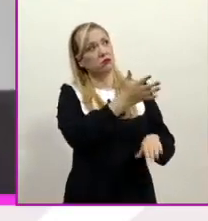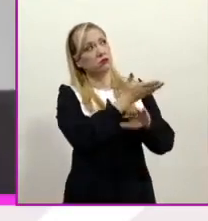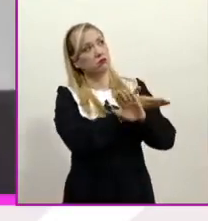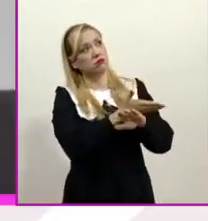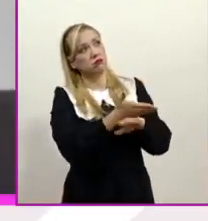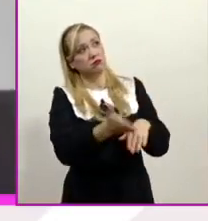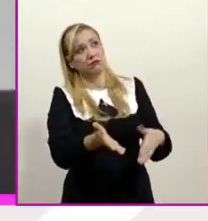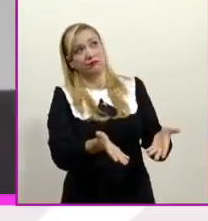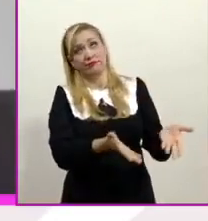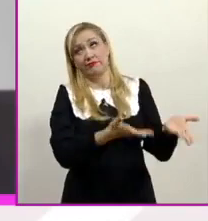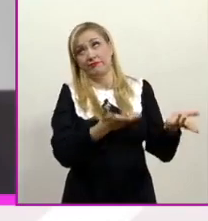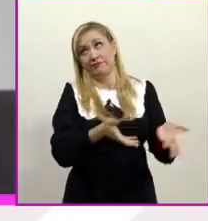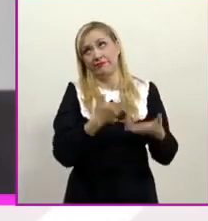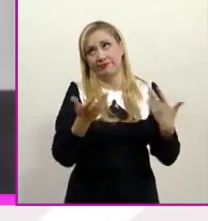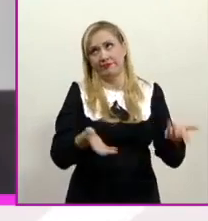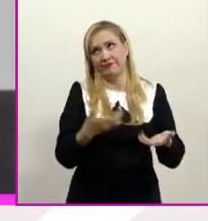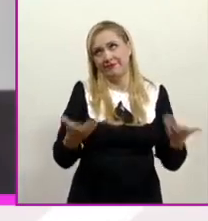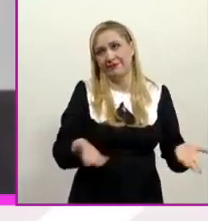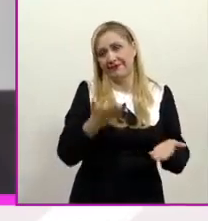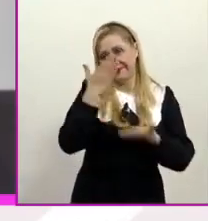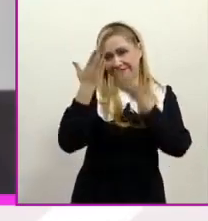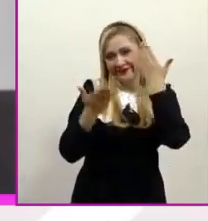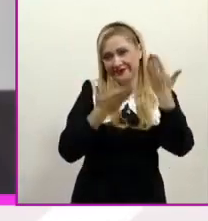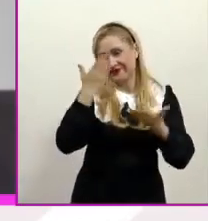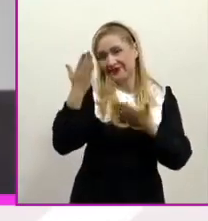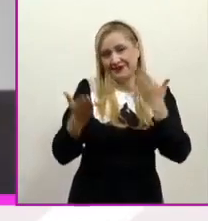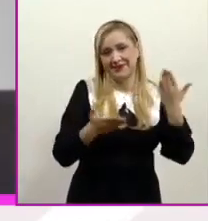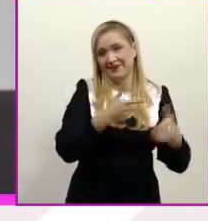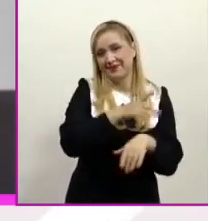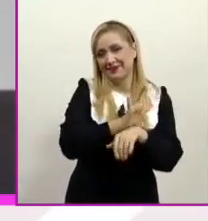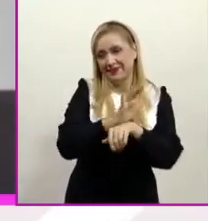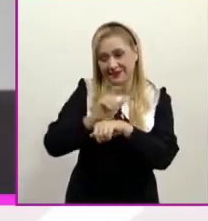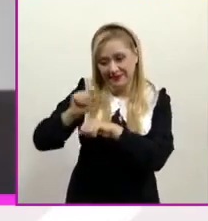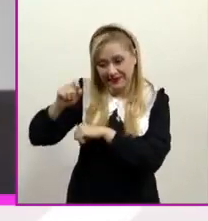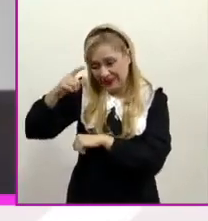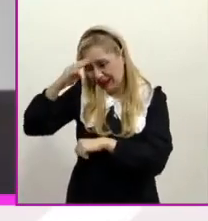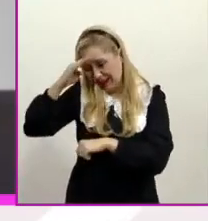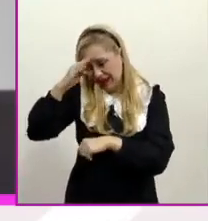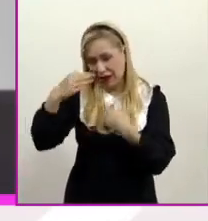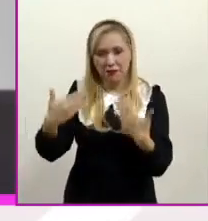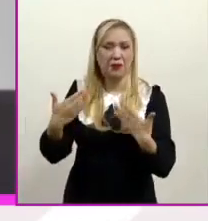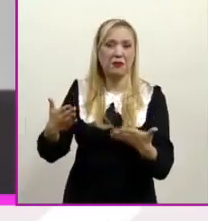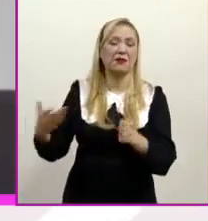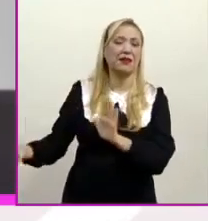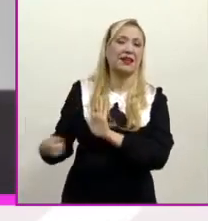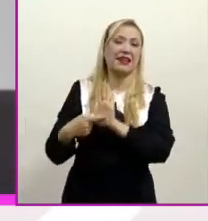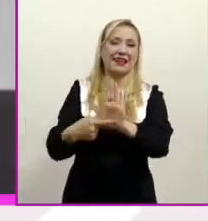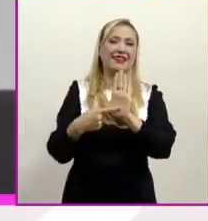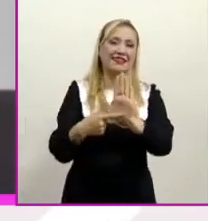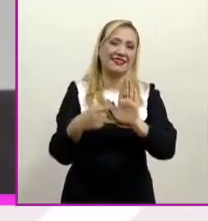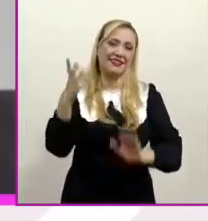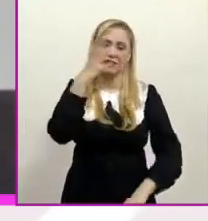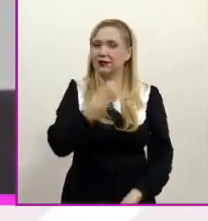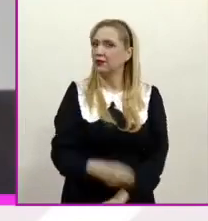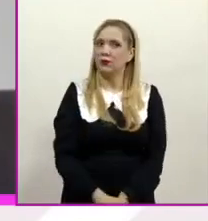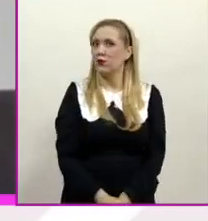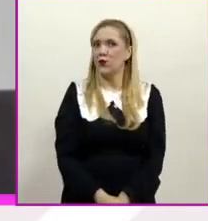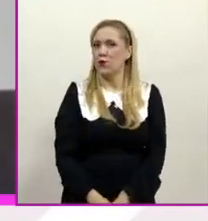generalmente que estudiaron en el CCC y son muy progres y así creen que están haciendo bien al mundo y pues ajá, pero